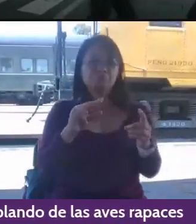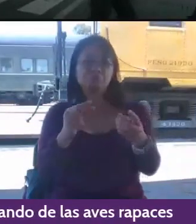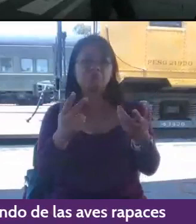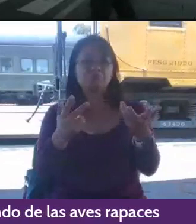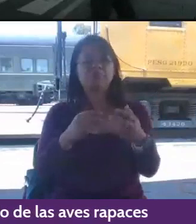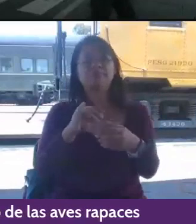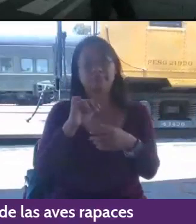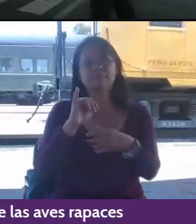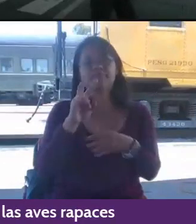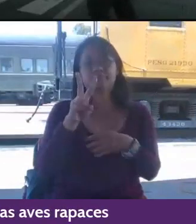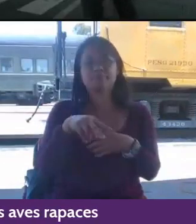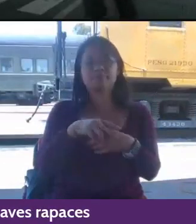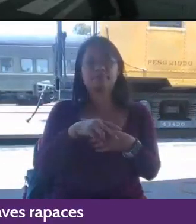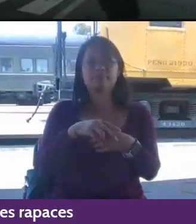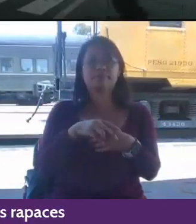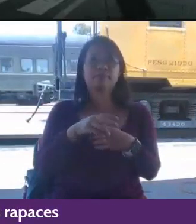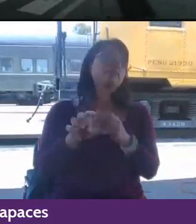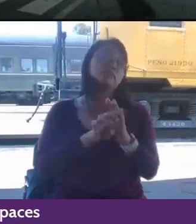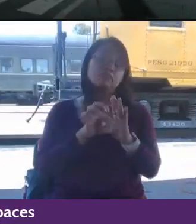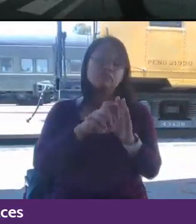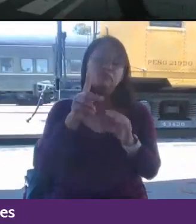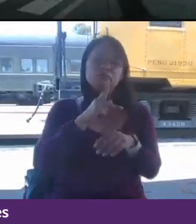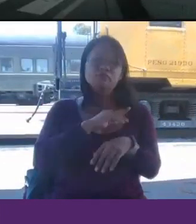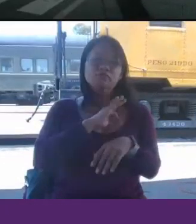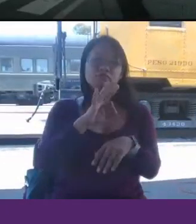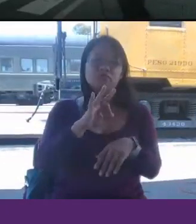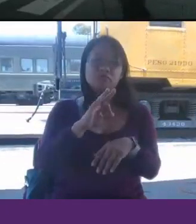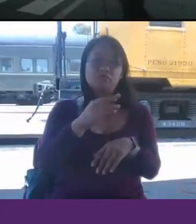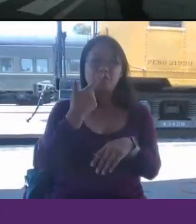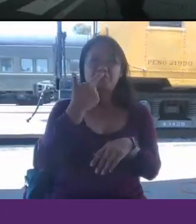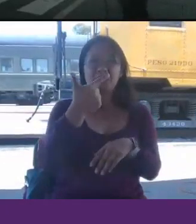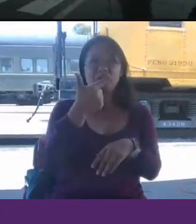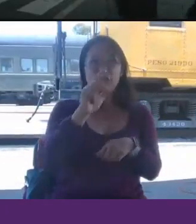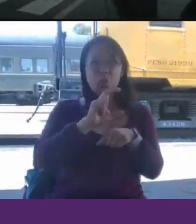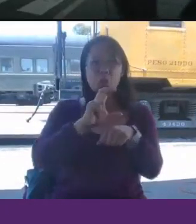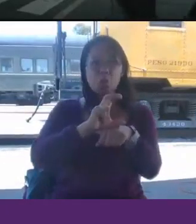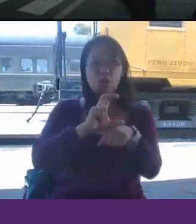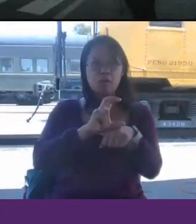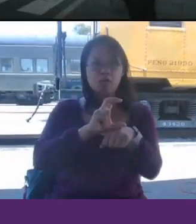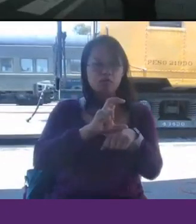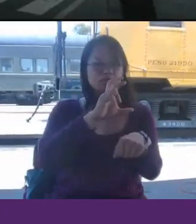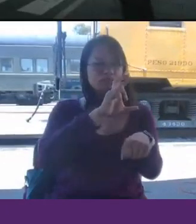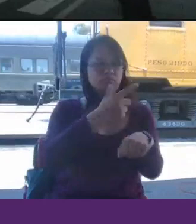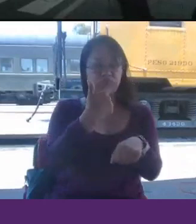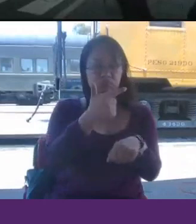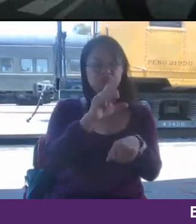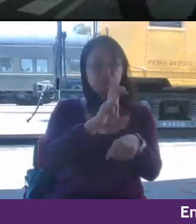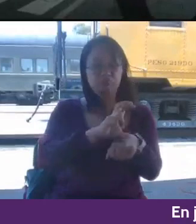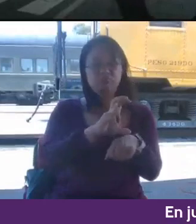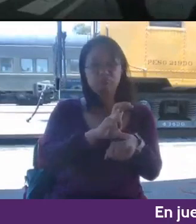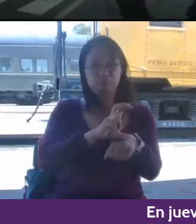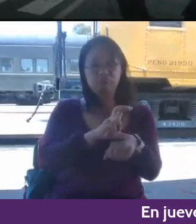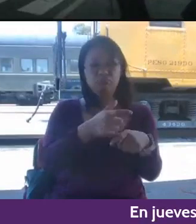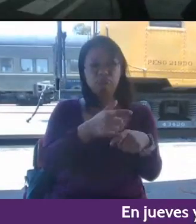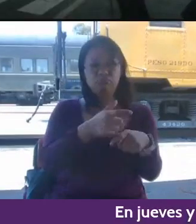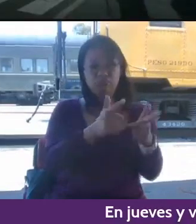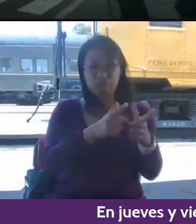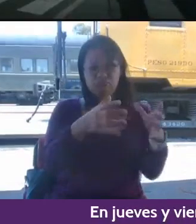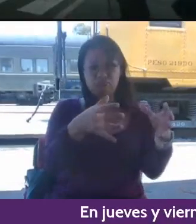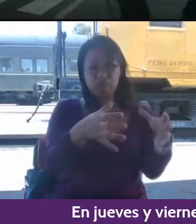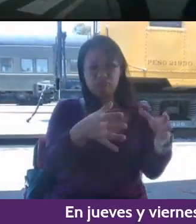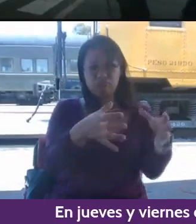sí pueden, por ejemplo, estas pueden llegar a poner 7 huevos por nidada, igual llegar a tener